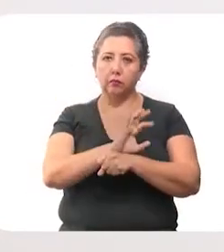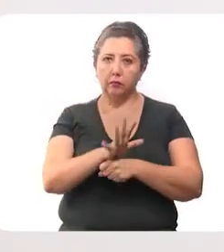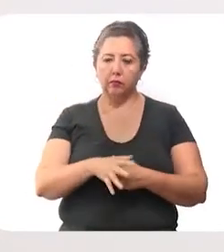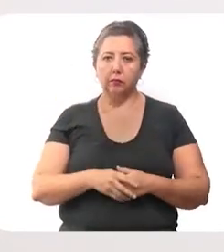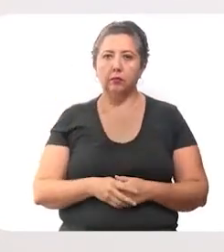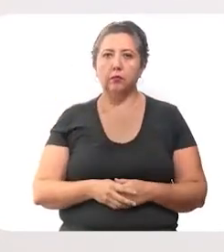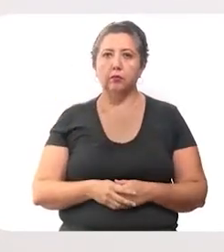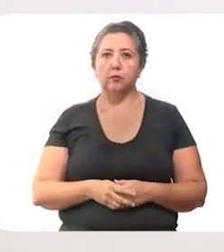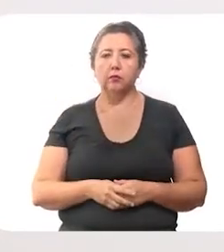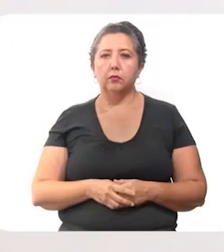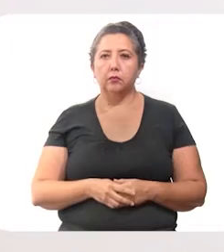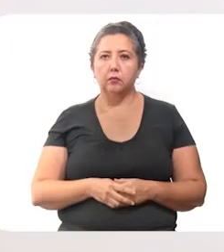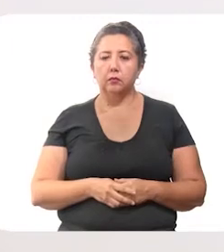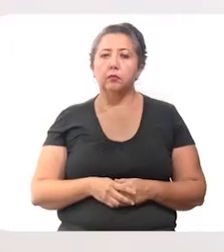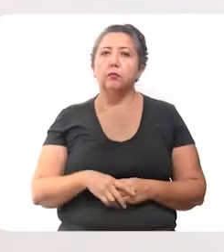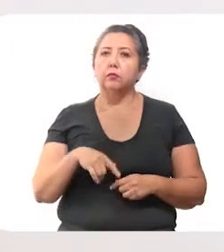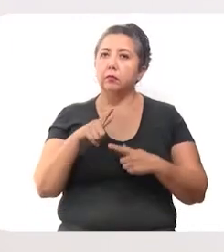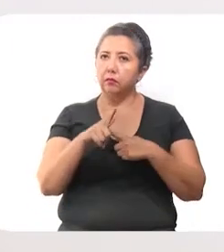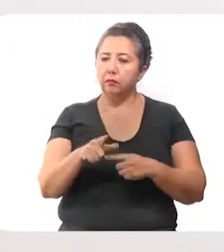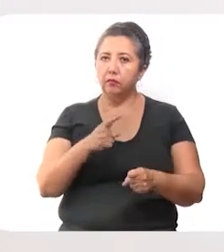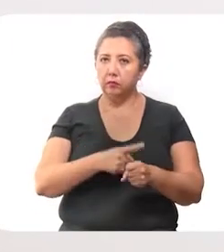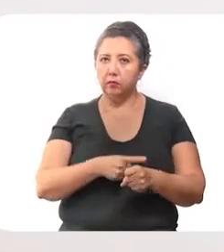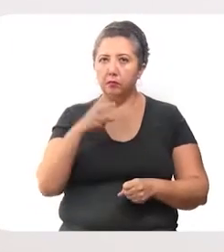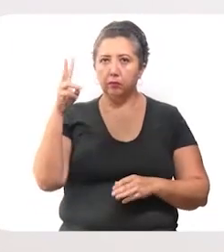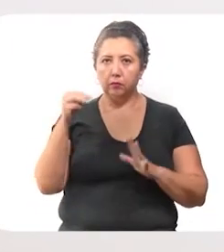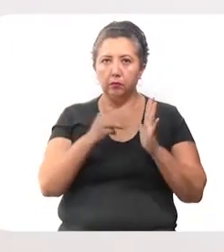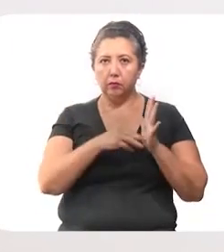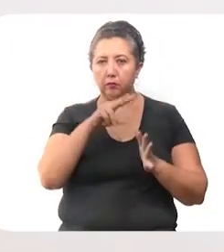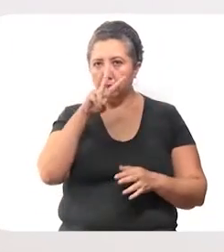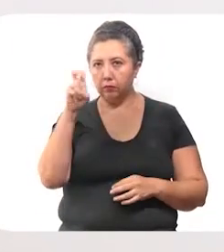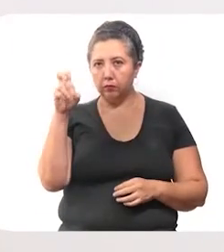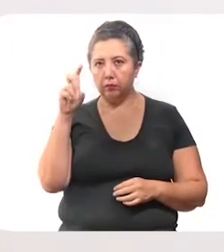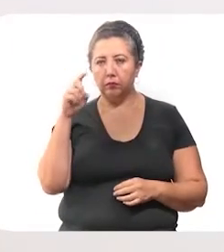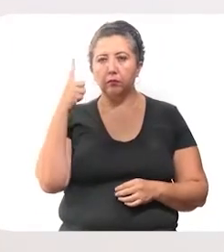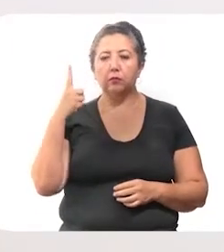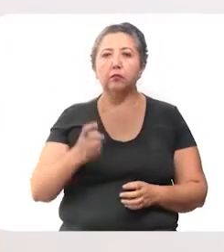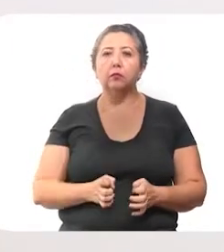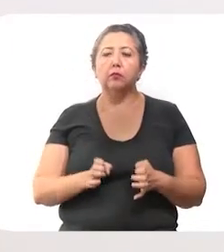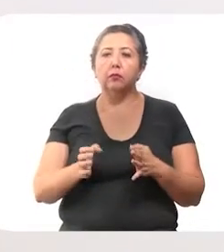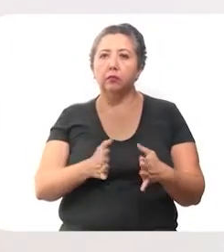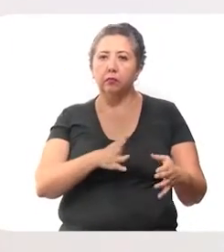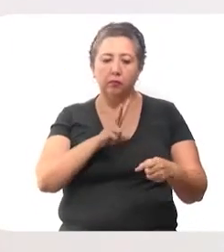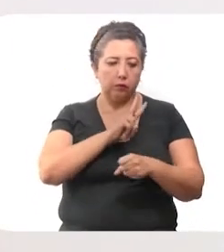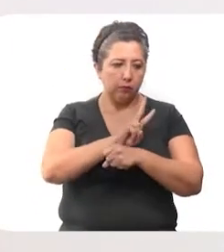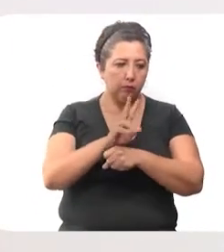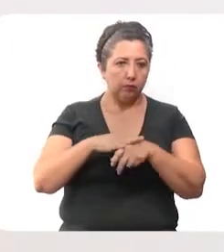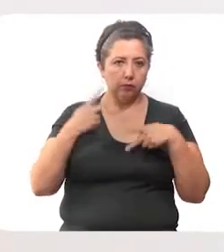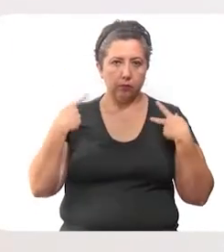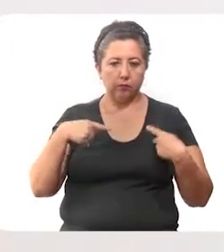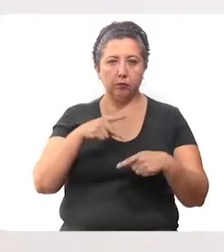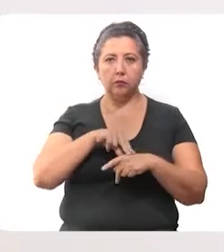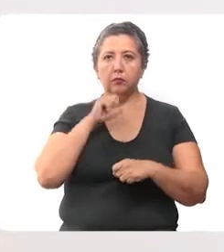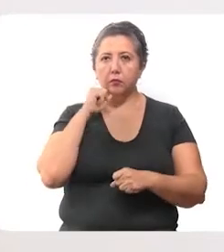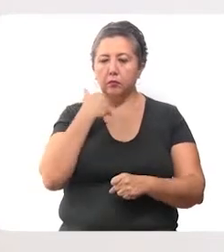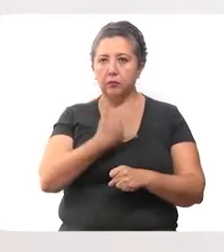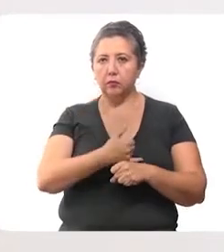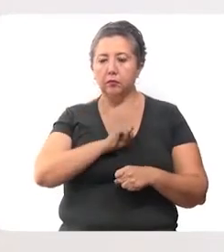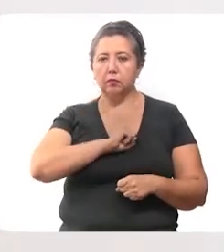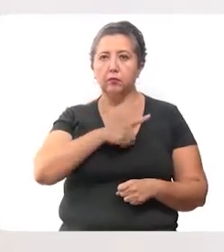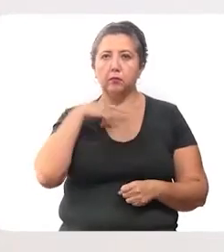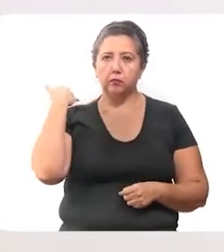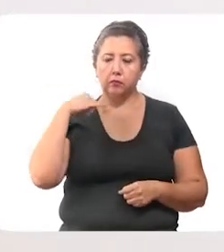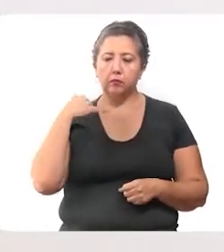del coronavirus. De los casos activos, 2.231 están estables, aislados y monitoreados por personal médico